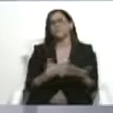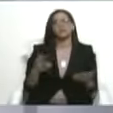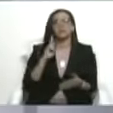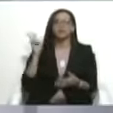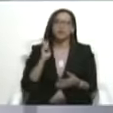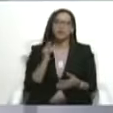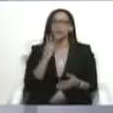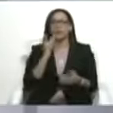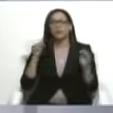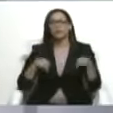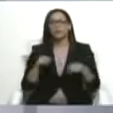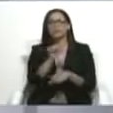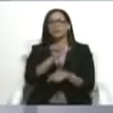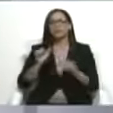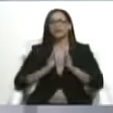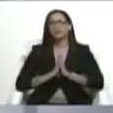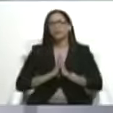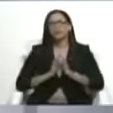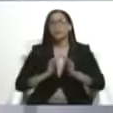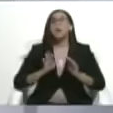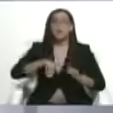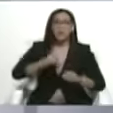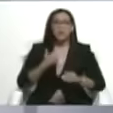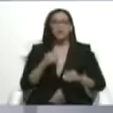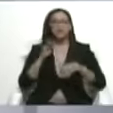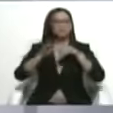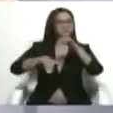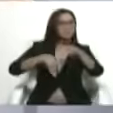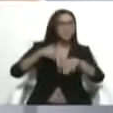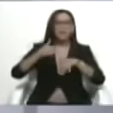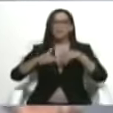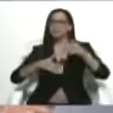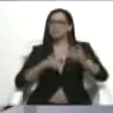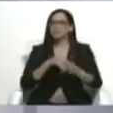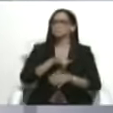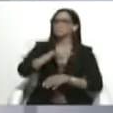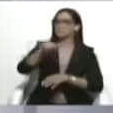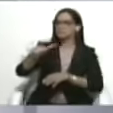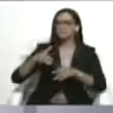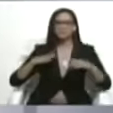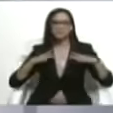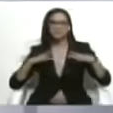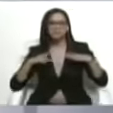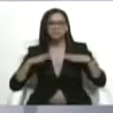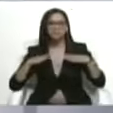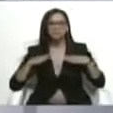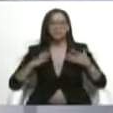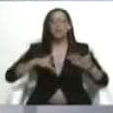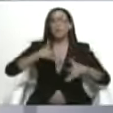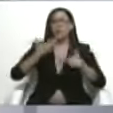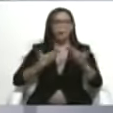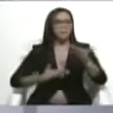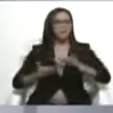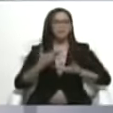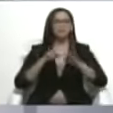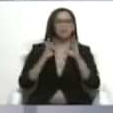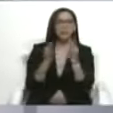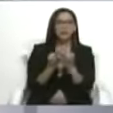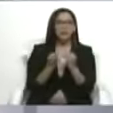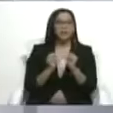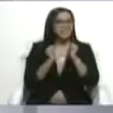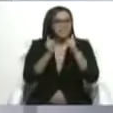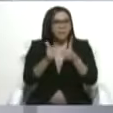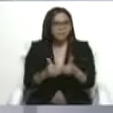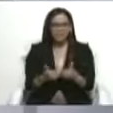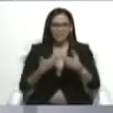venezolanos, por ejemplo ahorita en Semana Santa, puedan irse a una playa, puedan vacacionar, puedan compartir con su familia y empiezan